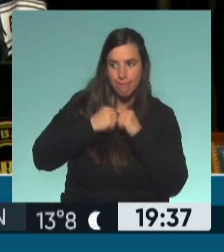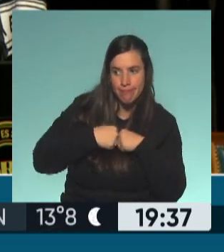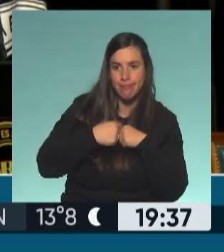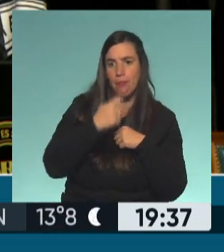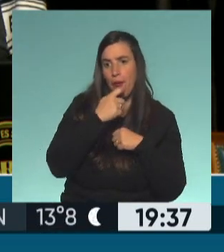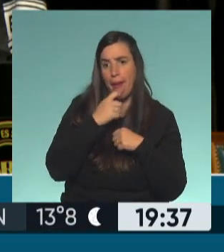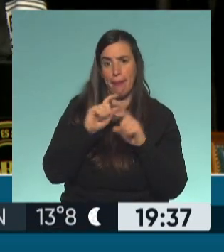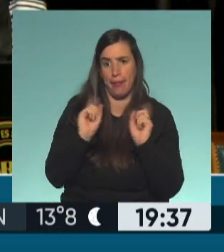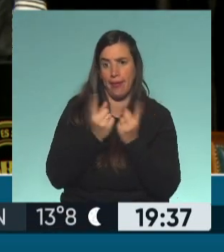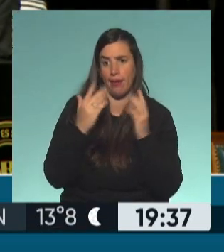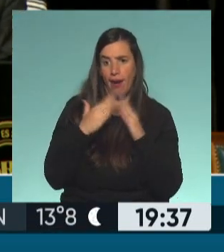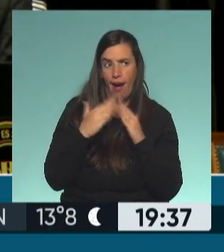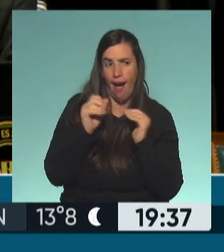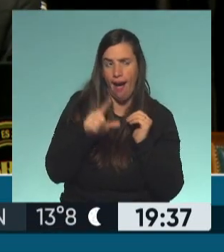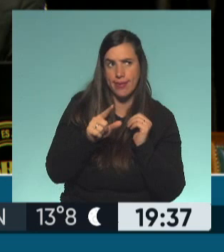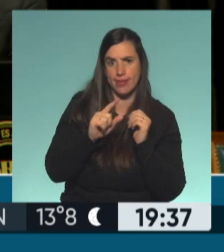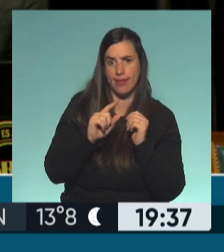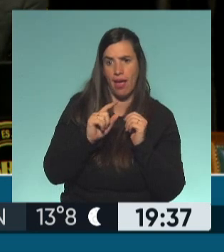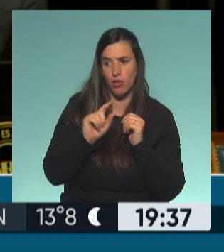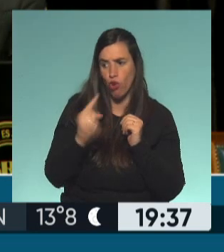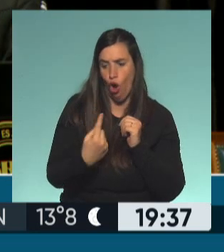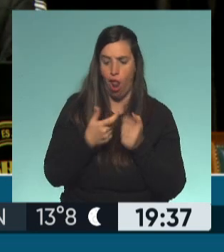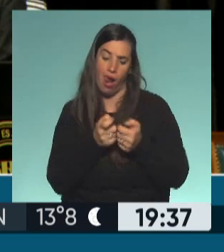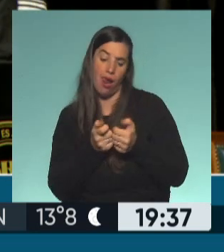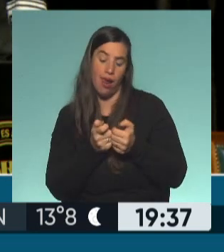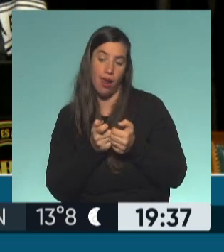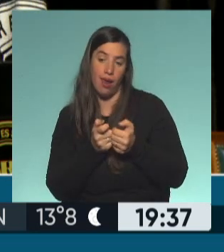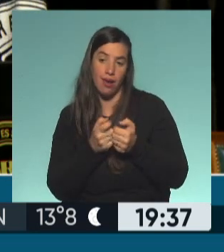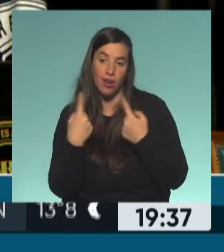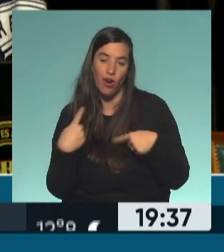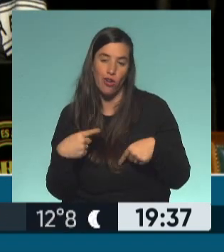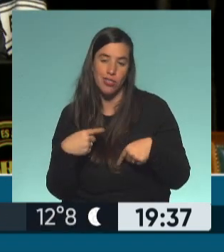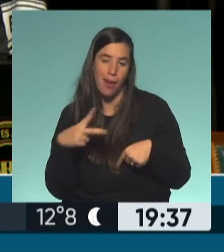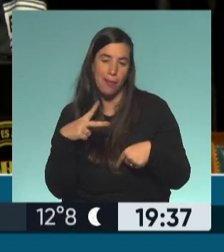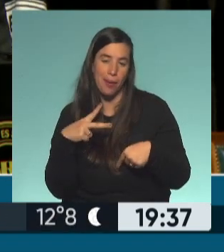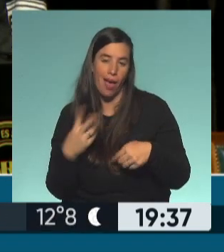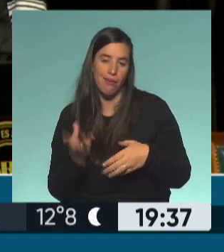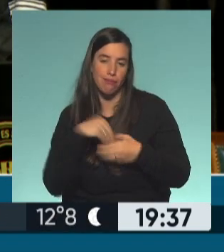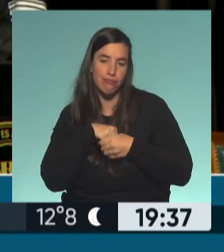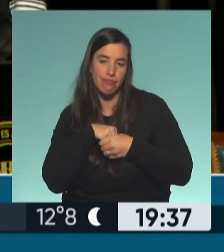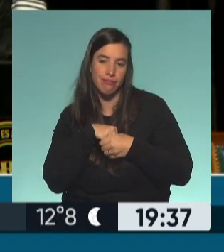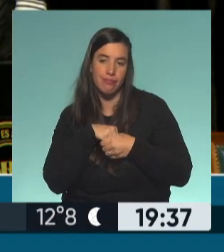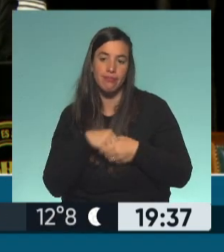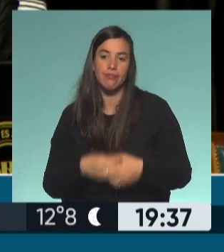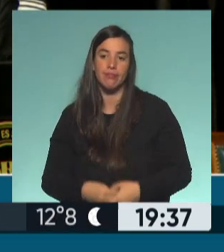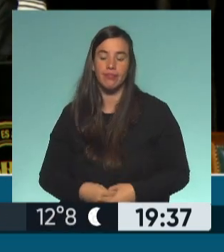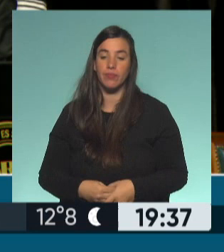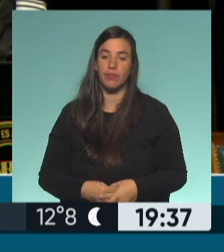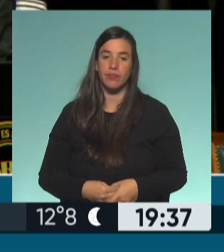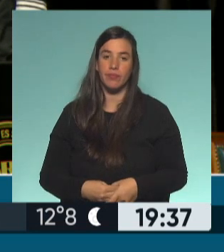el dormitorio, solito, con el celular, no están Bueno, pero hay presentes algo- porque estás pero hay en la algo intimidad. interesante que te dijo Osvaldo, el